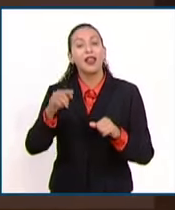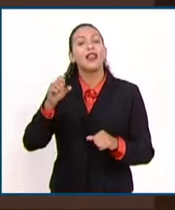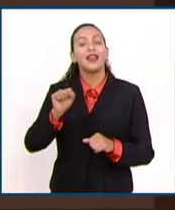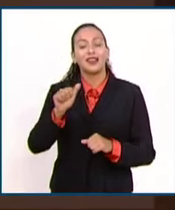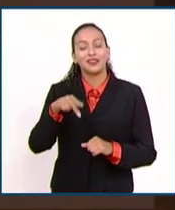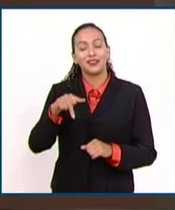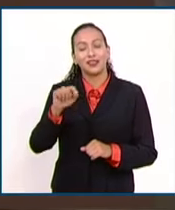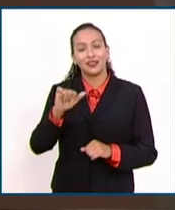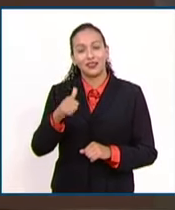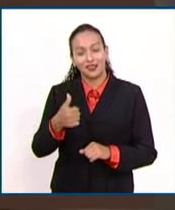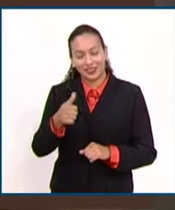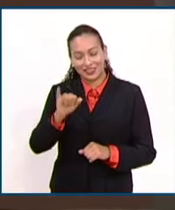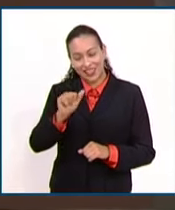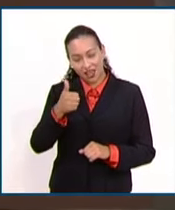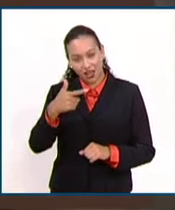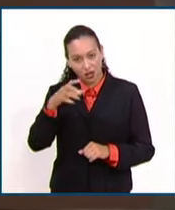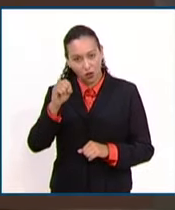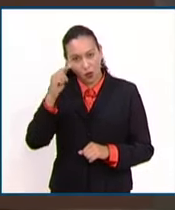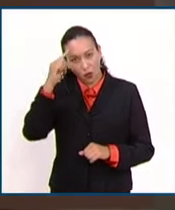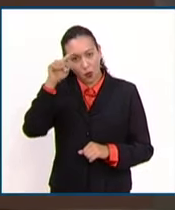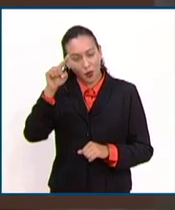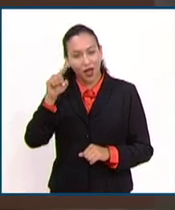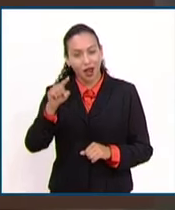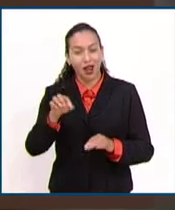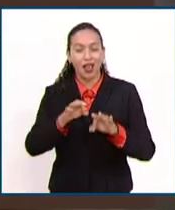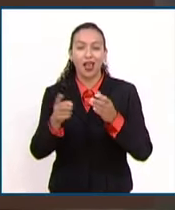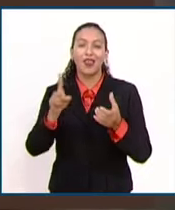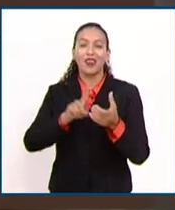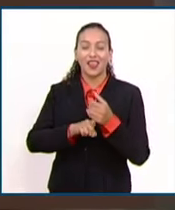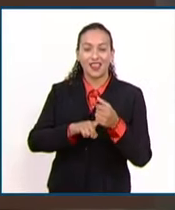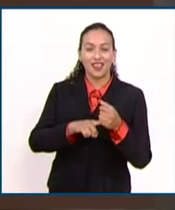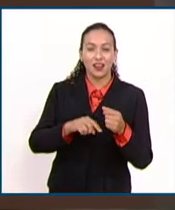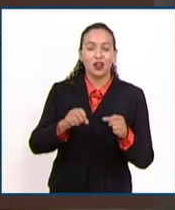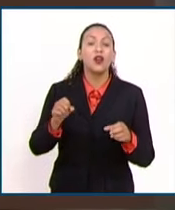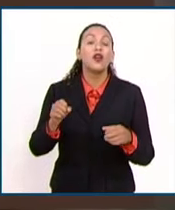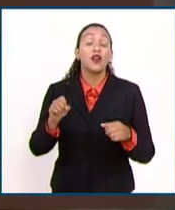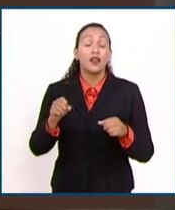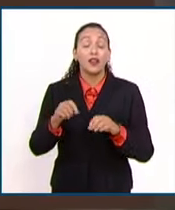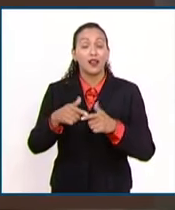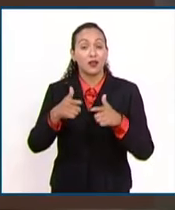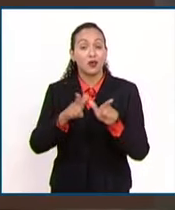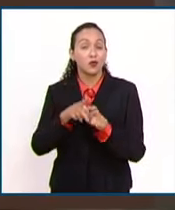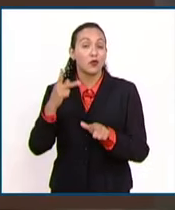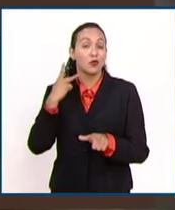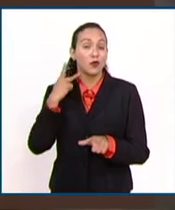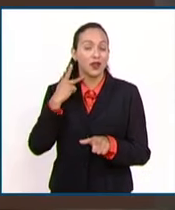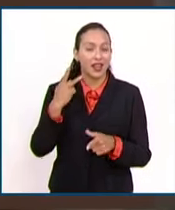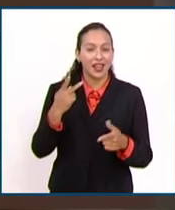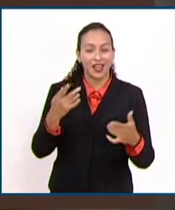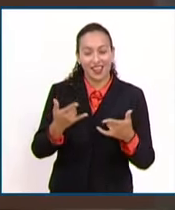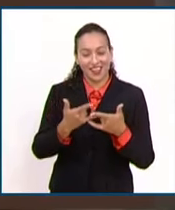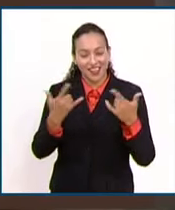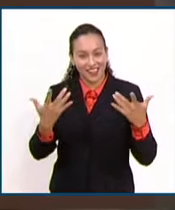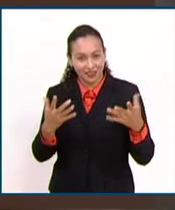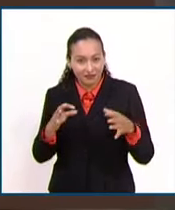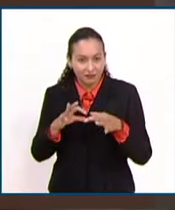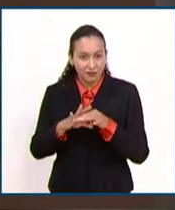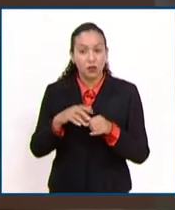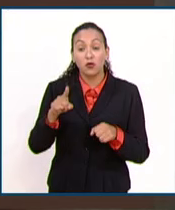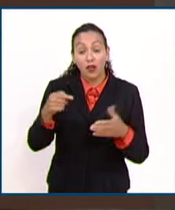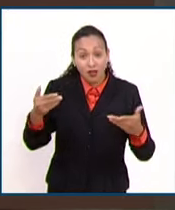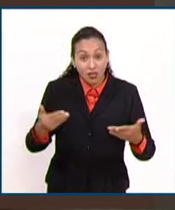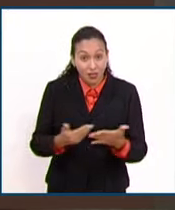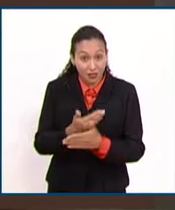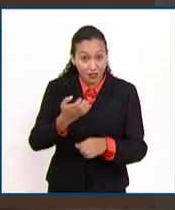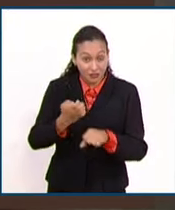Nieto Castillo al Senado de la República por la alianza Seguimos Haciendo Historia, por no cumplir con el requisito de ser originario del